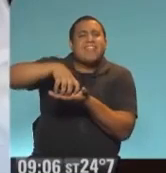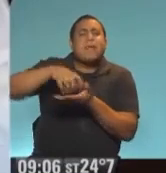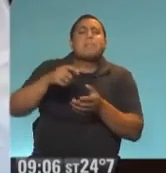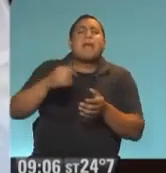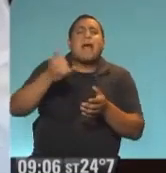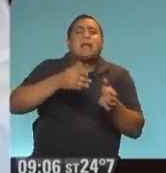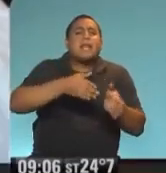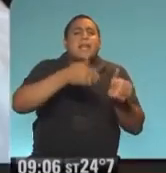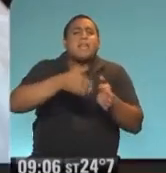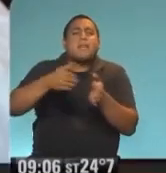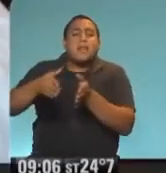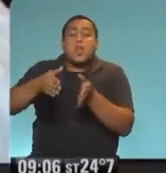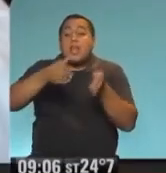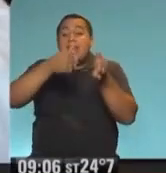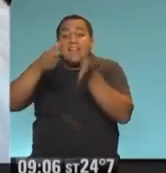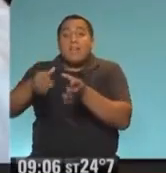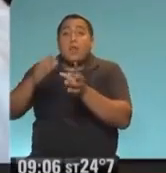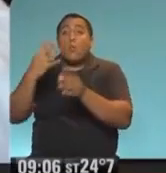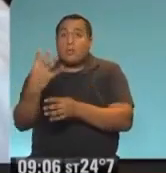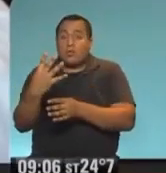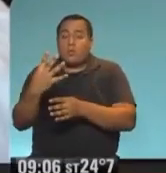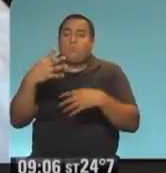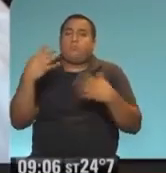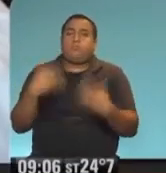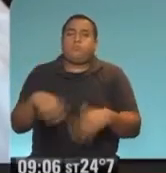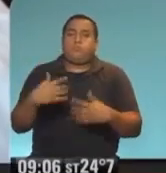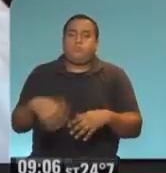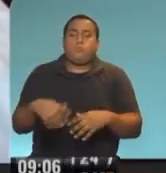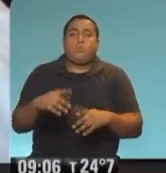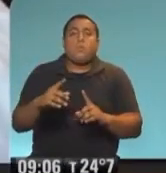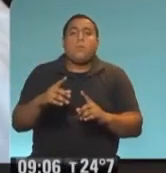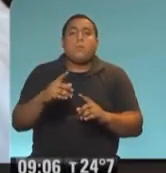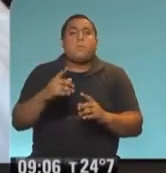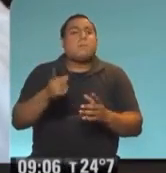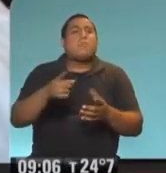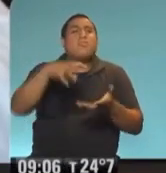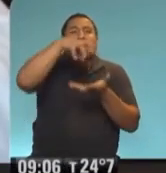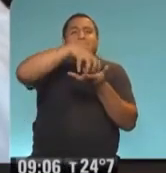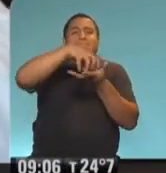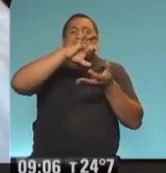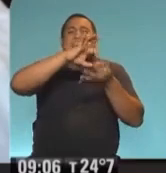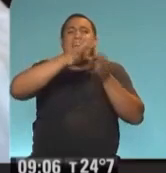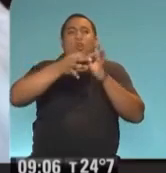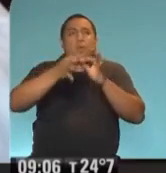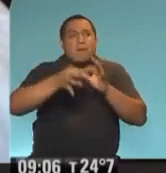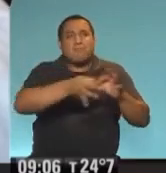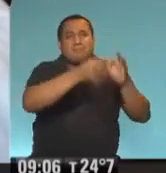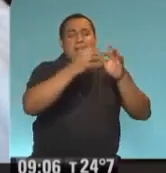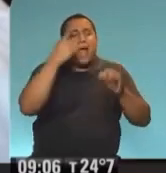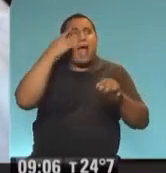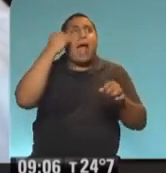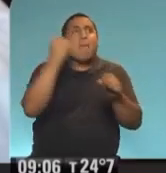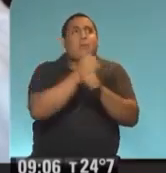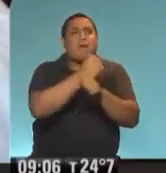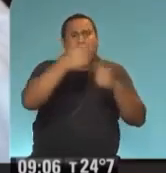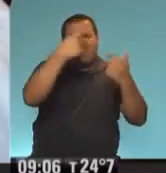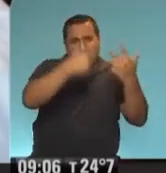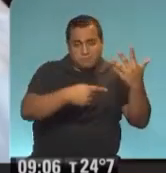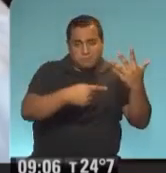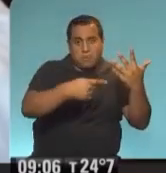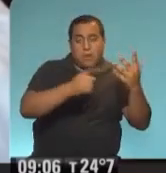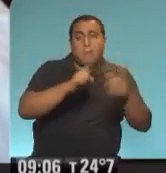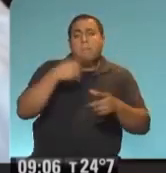máxima categoría mundial. Es el mismo nivel que tienen, por ejemplo, la Agencia Europea, que aprueba para toda Europa, y que tiene la